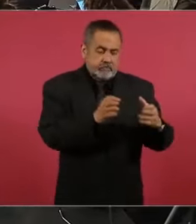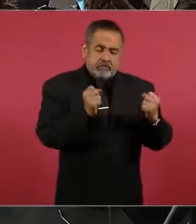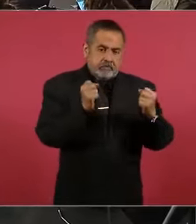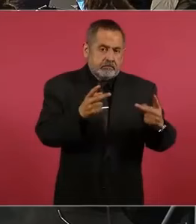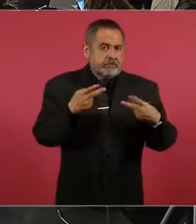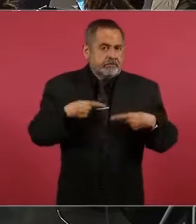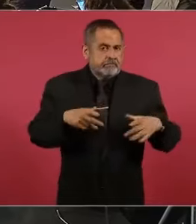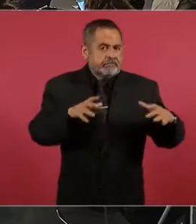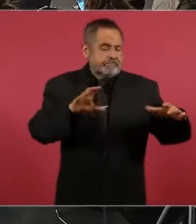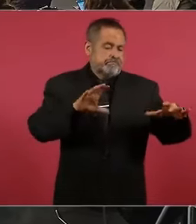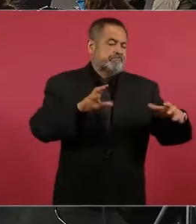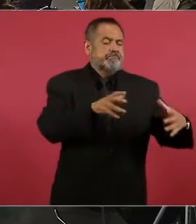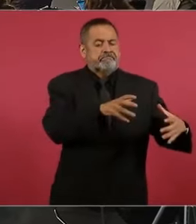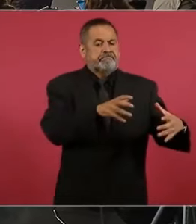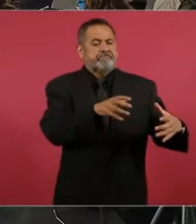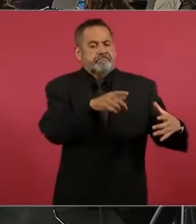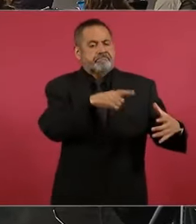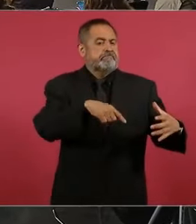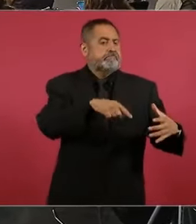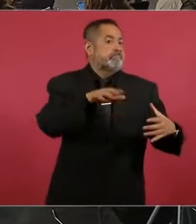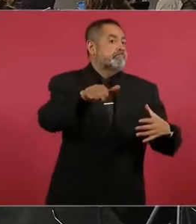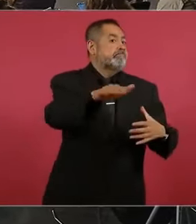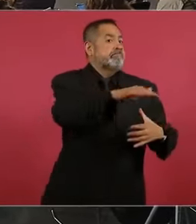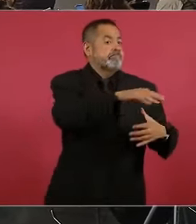muchas personas